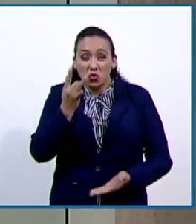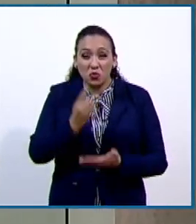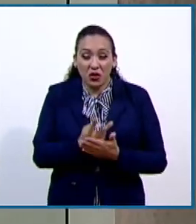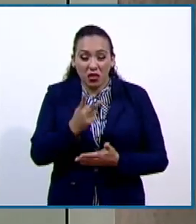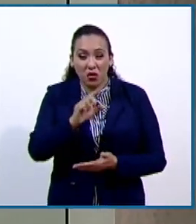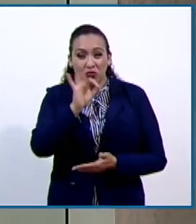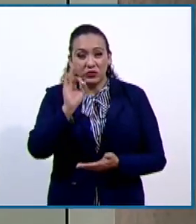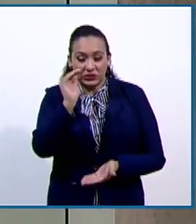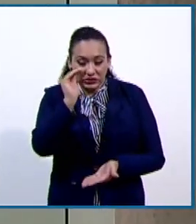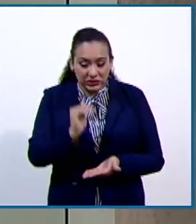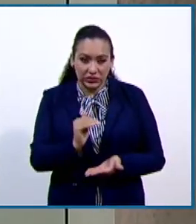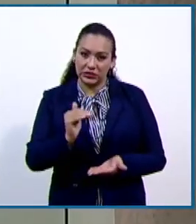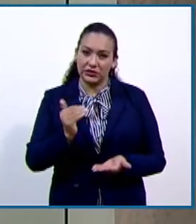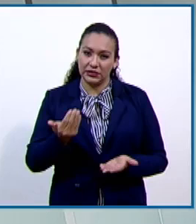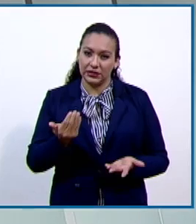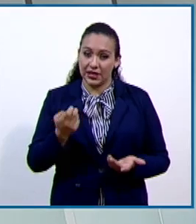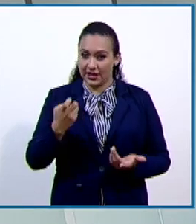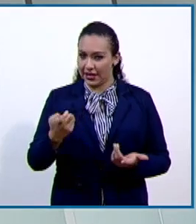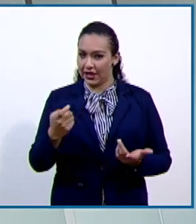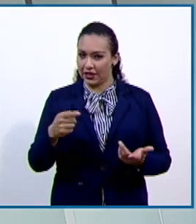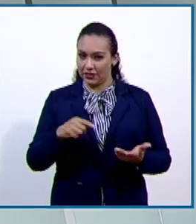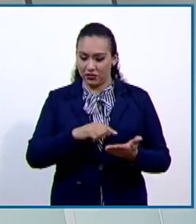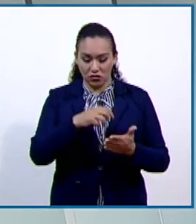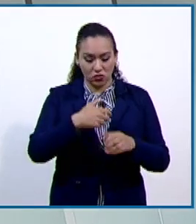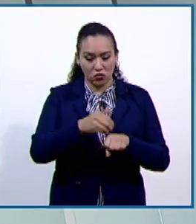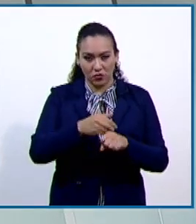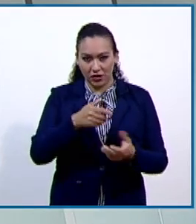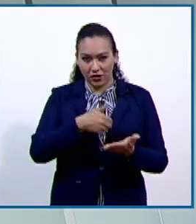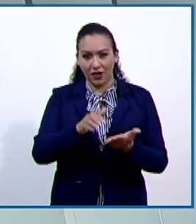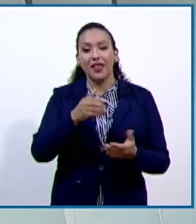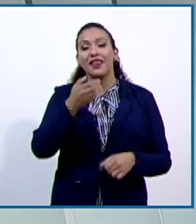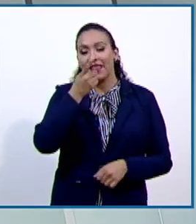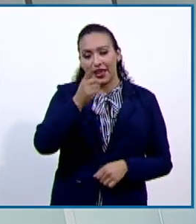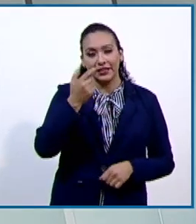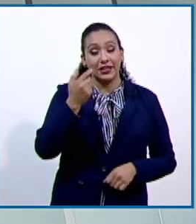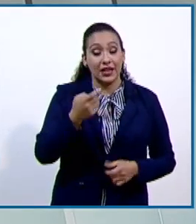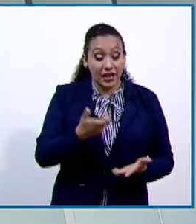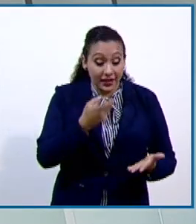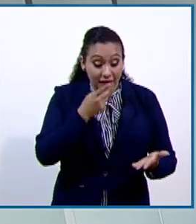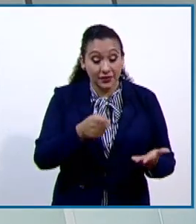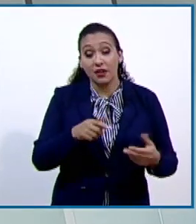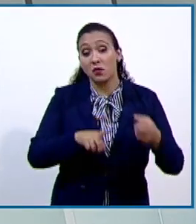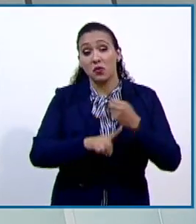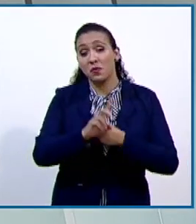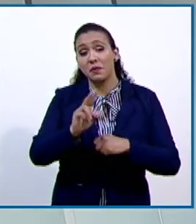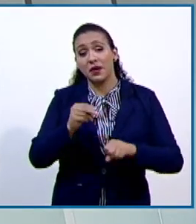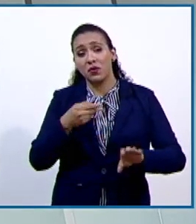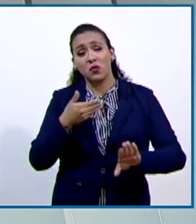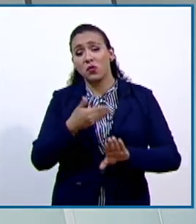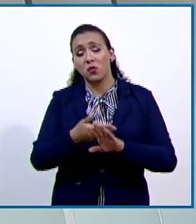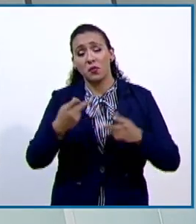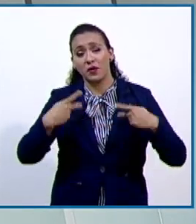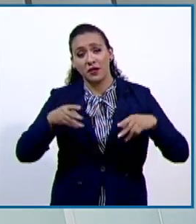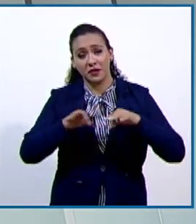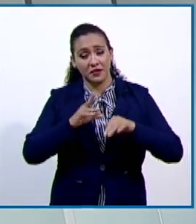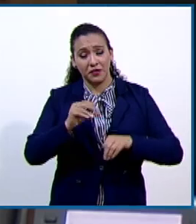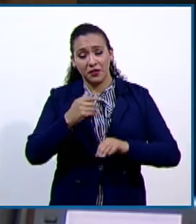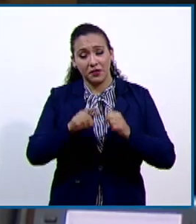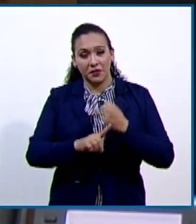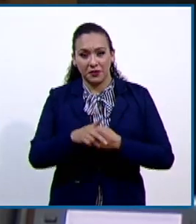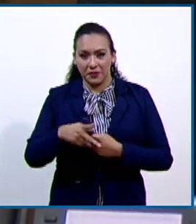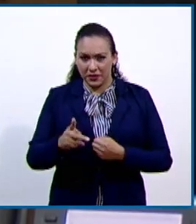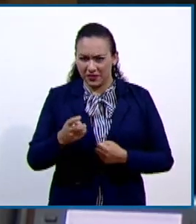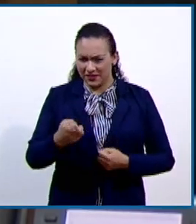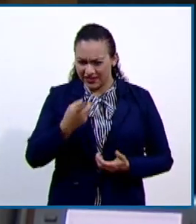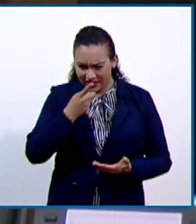2%, lo que va en contra del 10º transitorio de la reforma al Poder Judicial. Es por este motivo que solicitan una